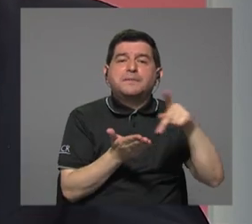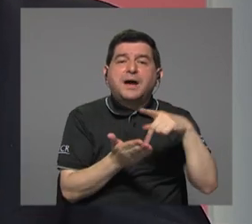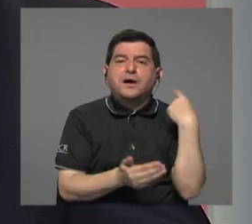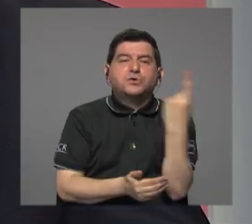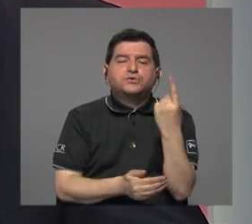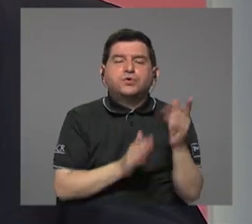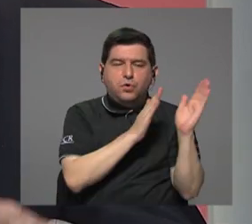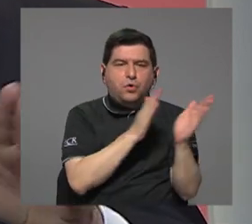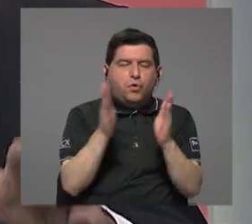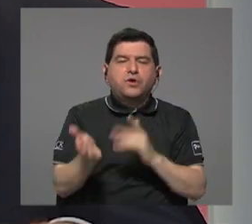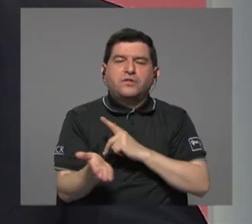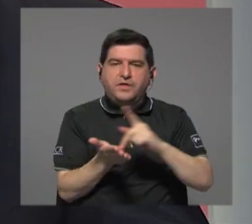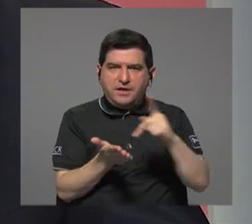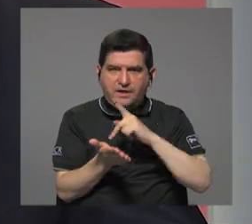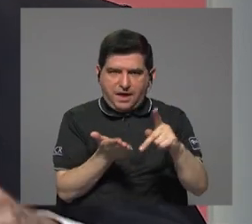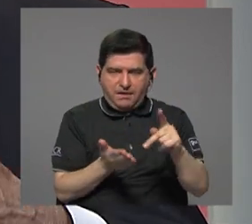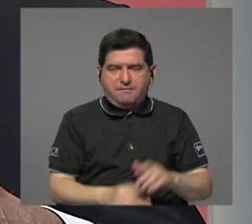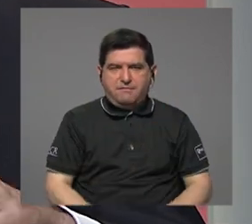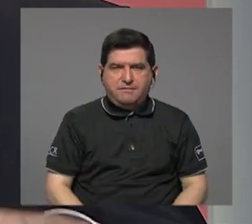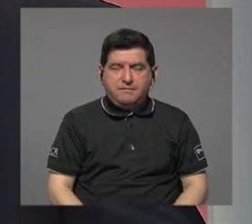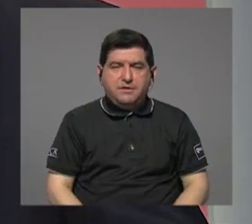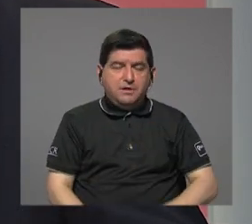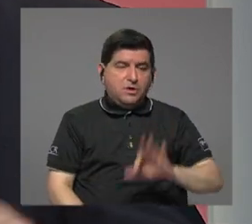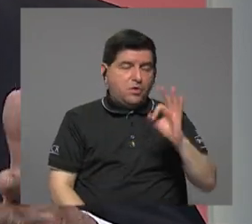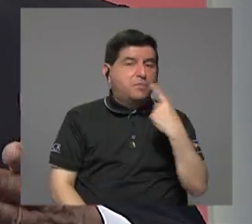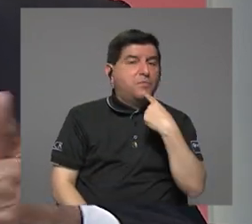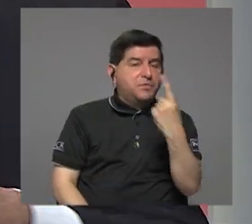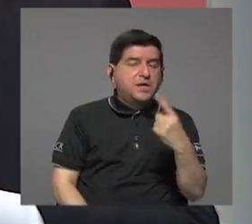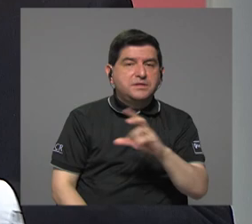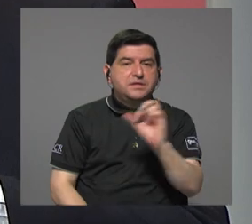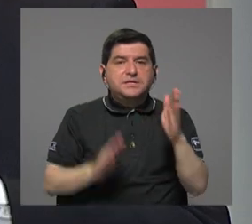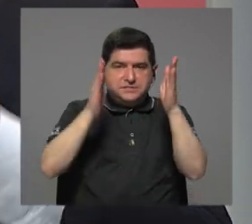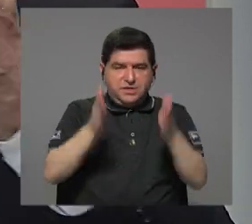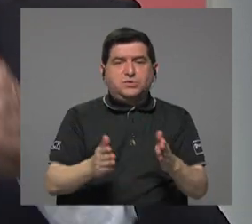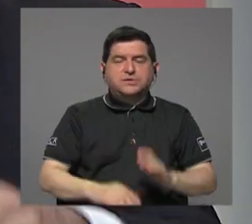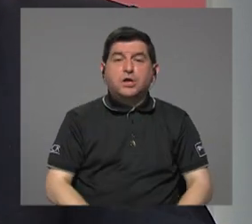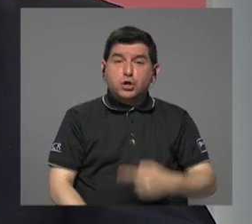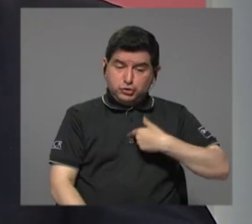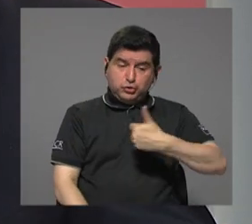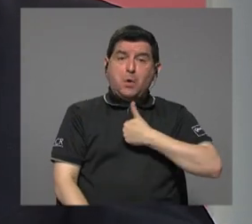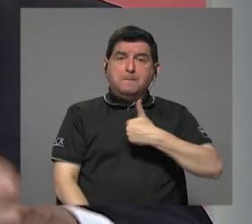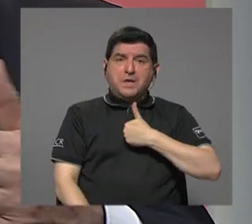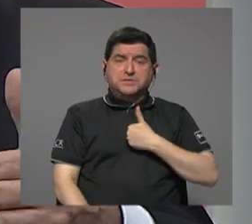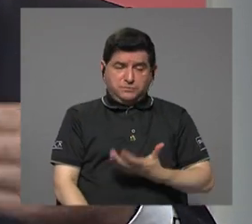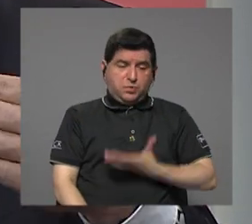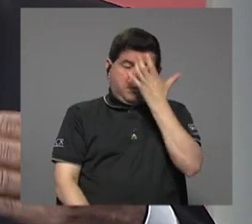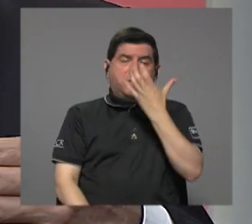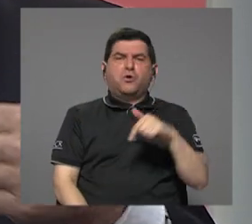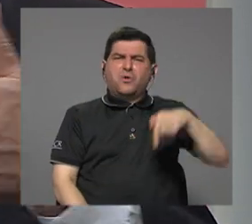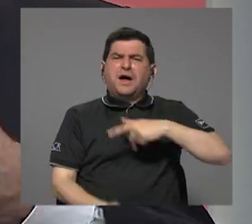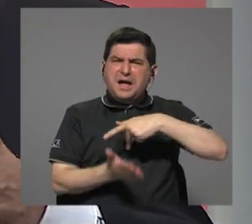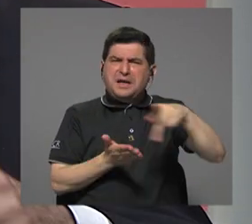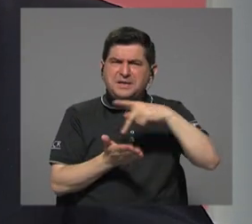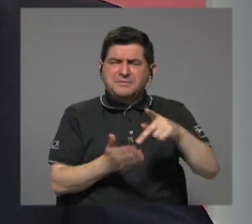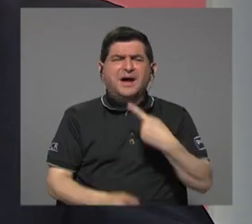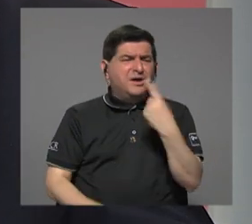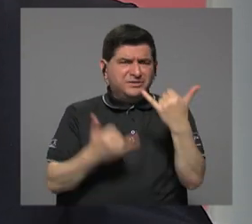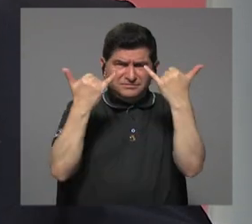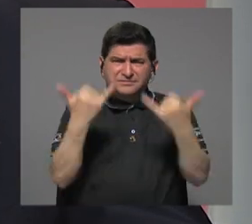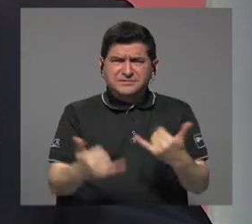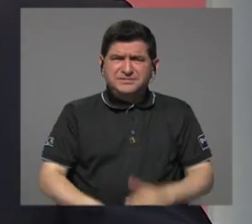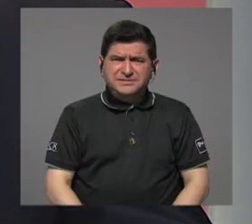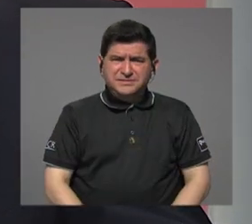orden en los salarios como como bien lo señalan los costarricenses porque yo mismo estoy indignado aquí hay salarios como he dicho